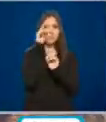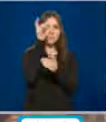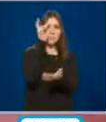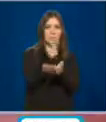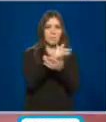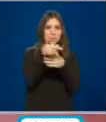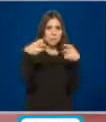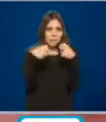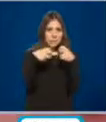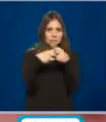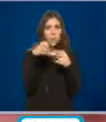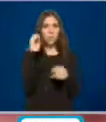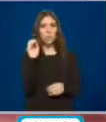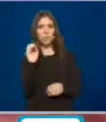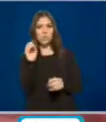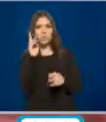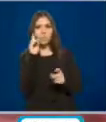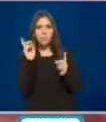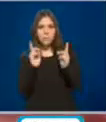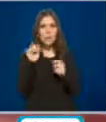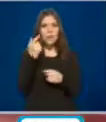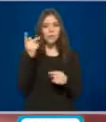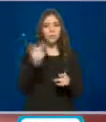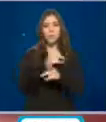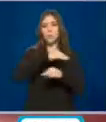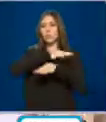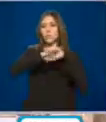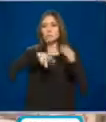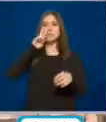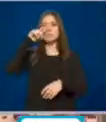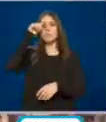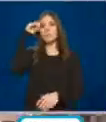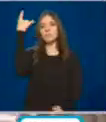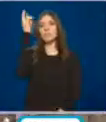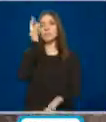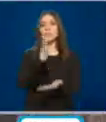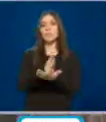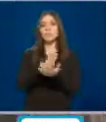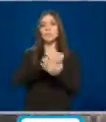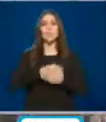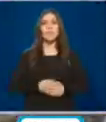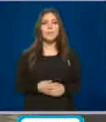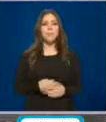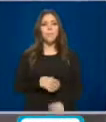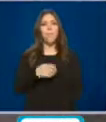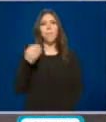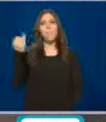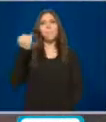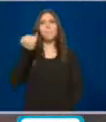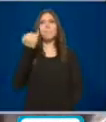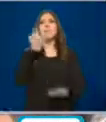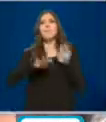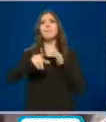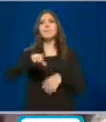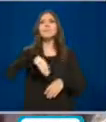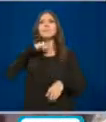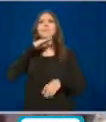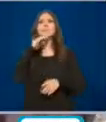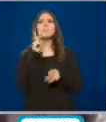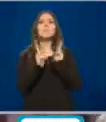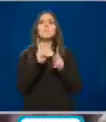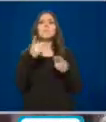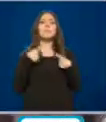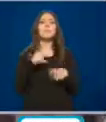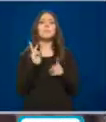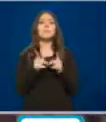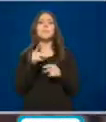sucediendo algo con ella, todo lo que está a su alrededor lo podemos ver de esta forma. O hasta un autoanálisis, ¿no? Que no te des cuenta y estés platicando con alguien